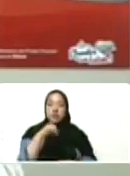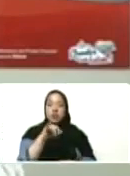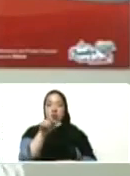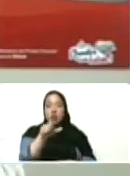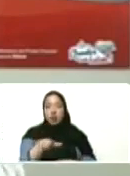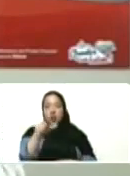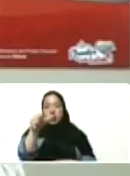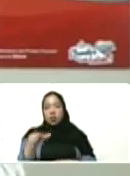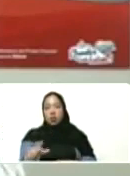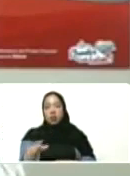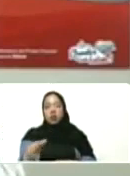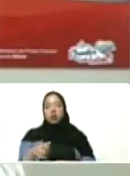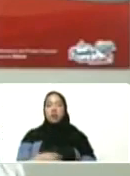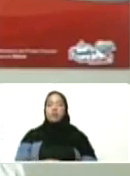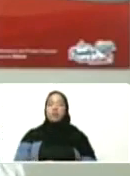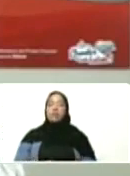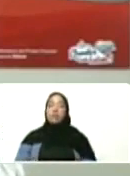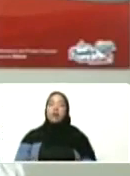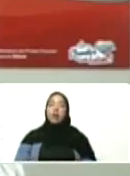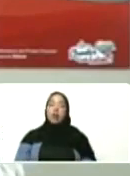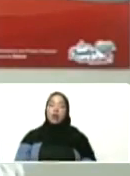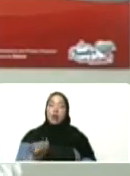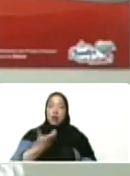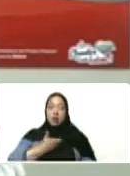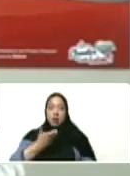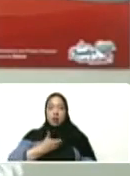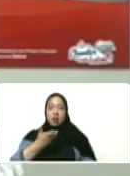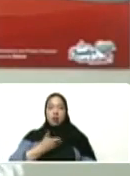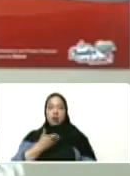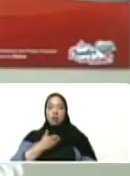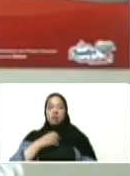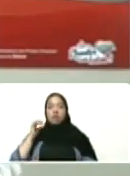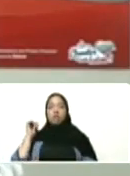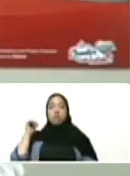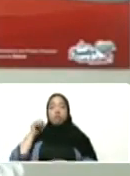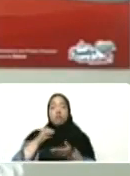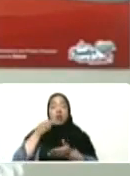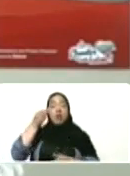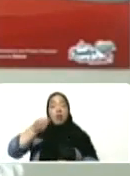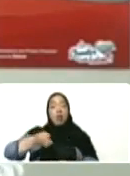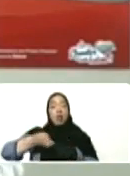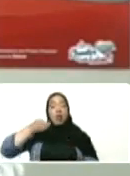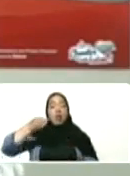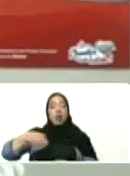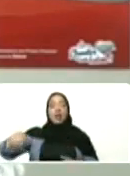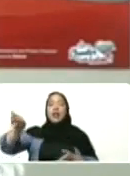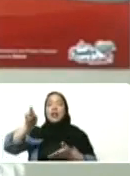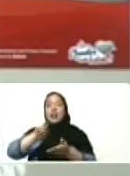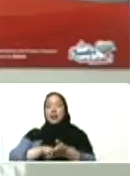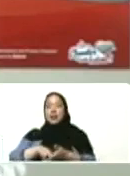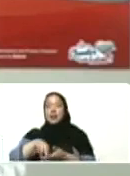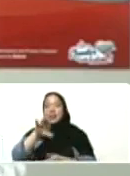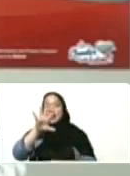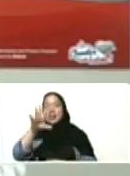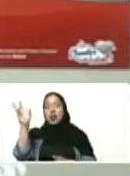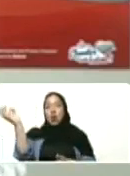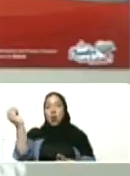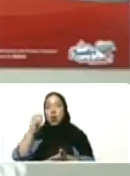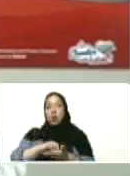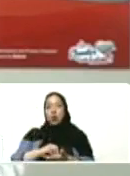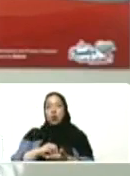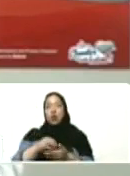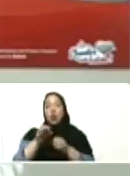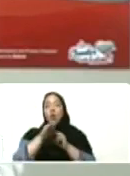Maricel Velázquez, alcaldesa eterna, electa y reelecta 5 veces en